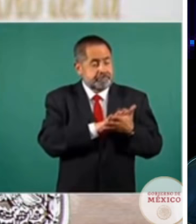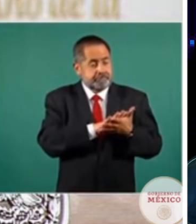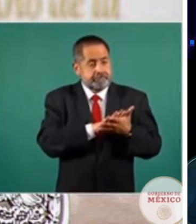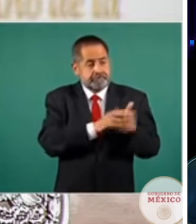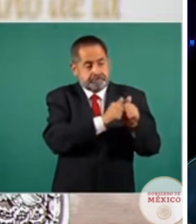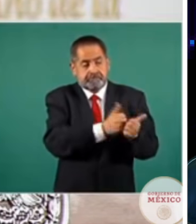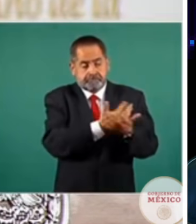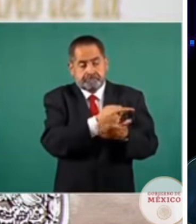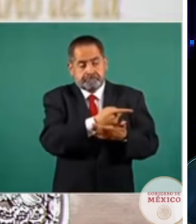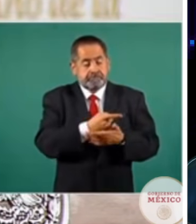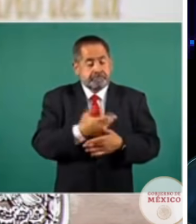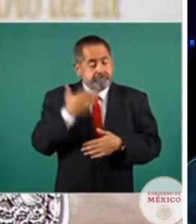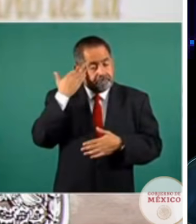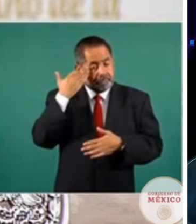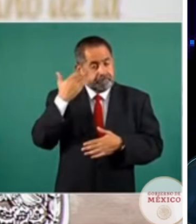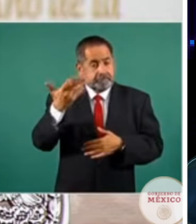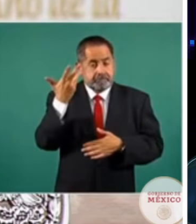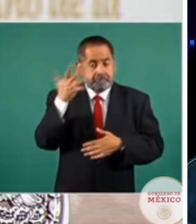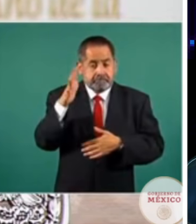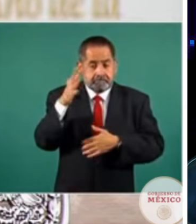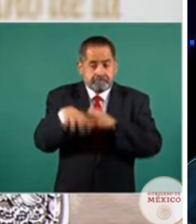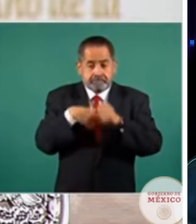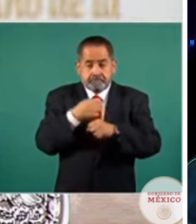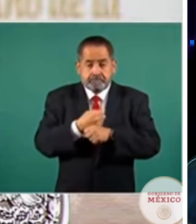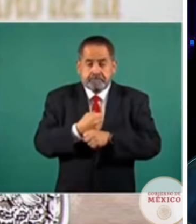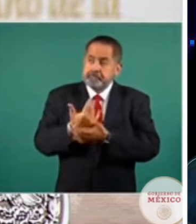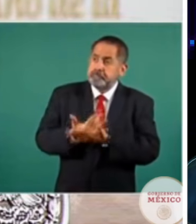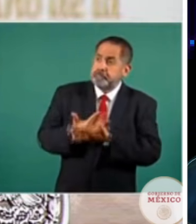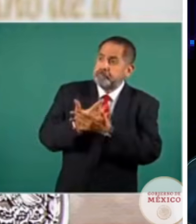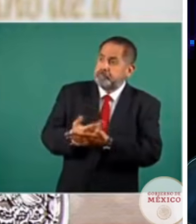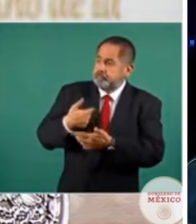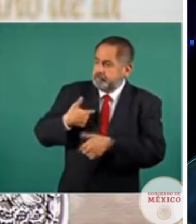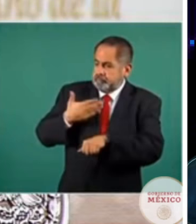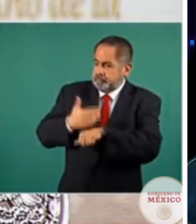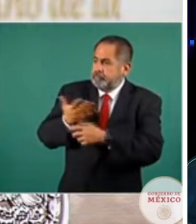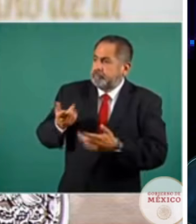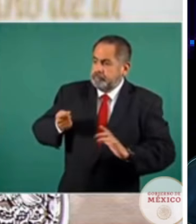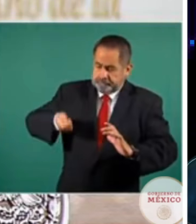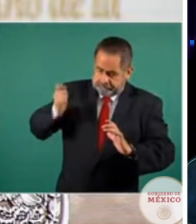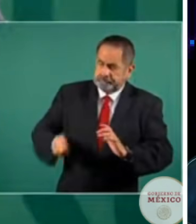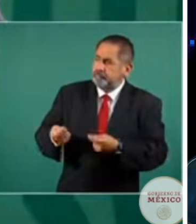detenida por más de 10 años sin sentencia?